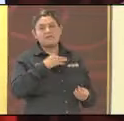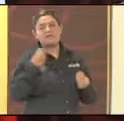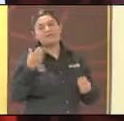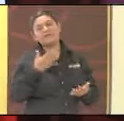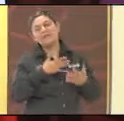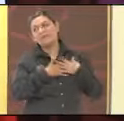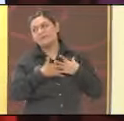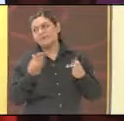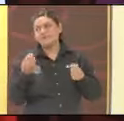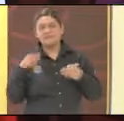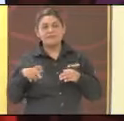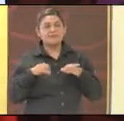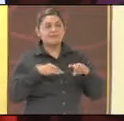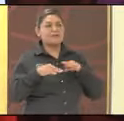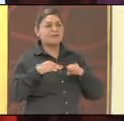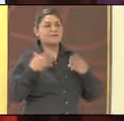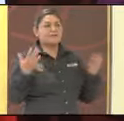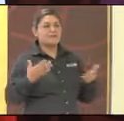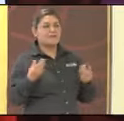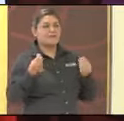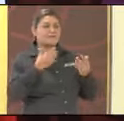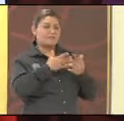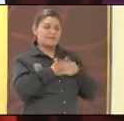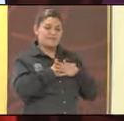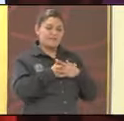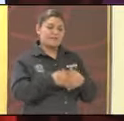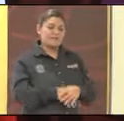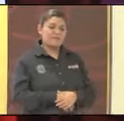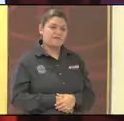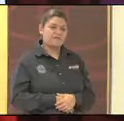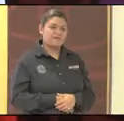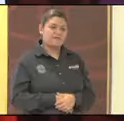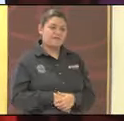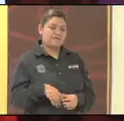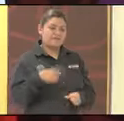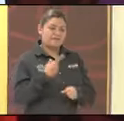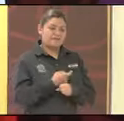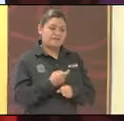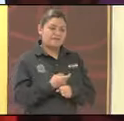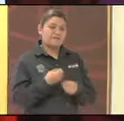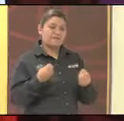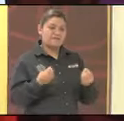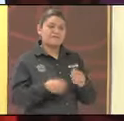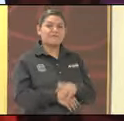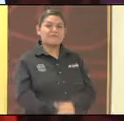porque el trabajo que estás haciendo, la verdad que es de primerísima calidad.